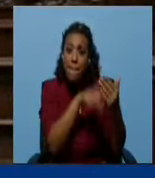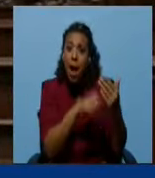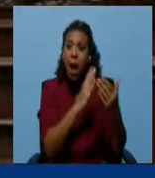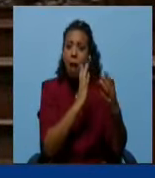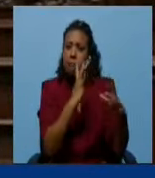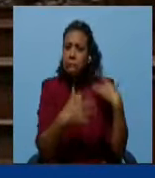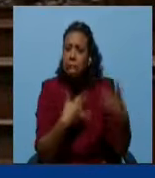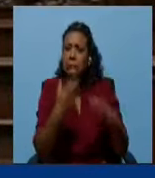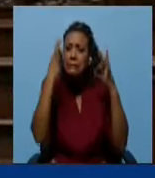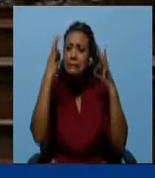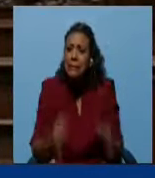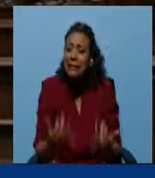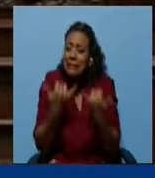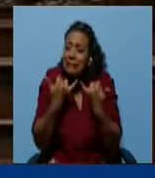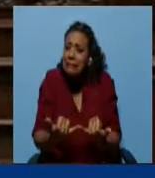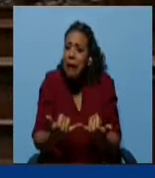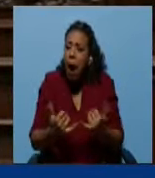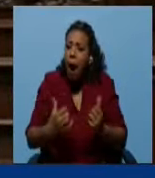ya